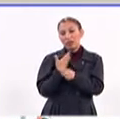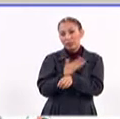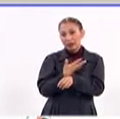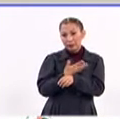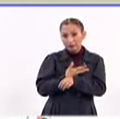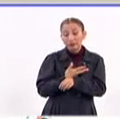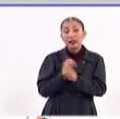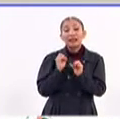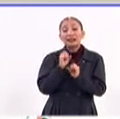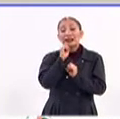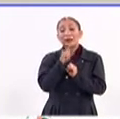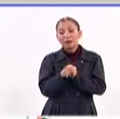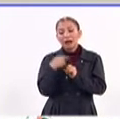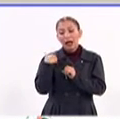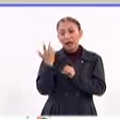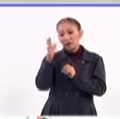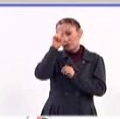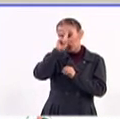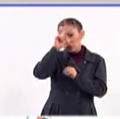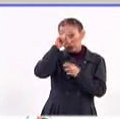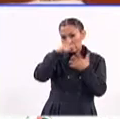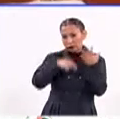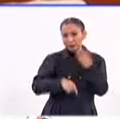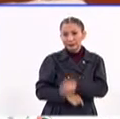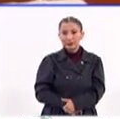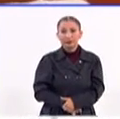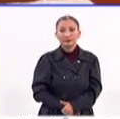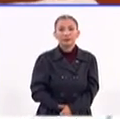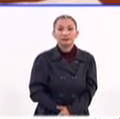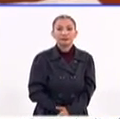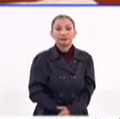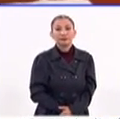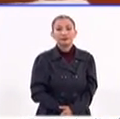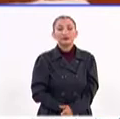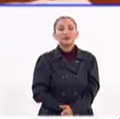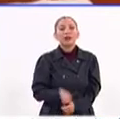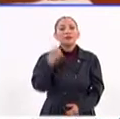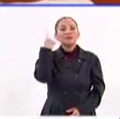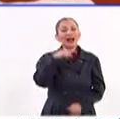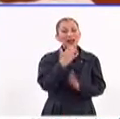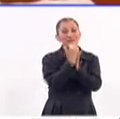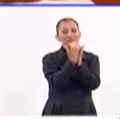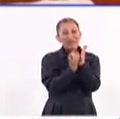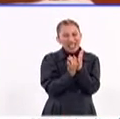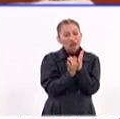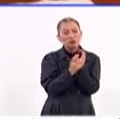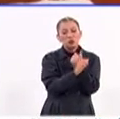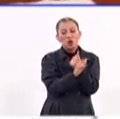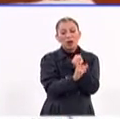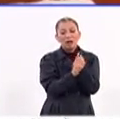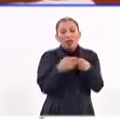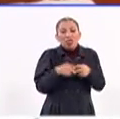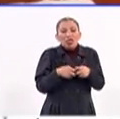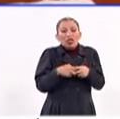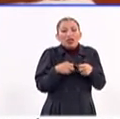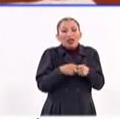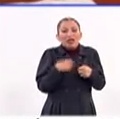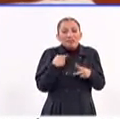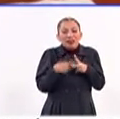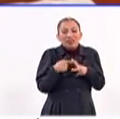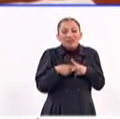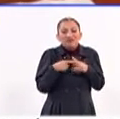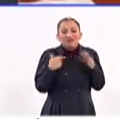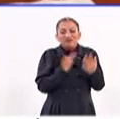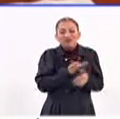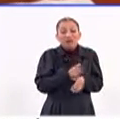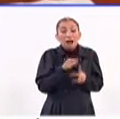tienen. Además, hace algunas recomendaciones. Puede ser que para disminuir un poco esa ansiedad matemática, se